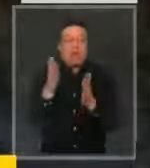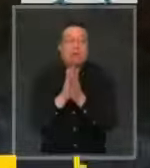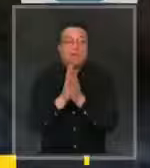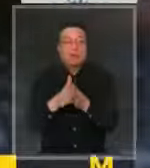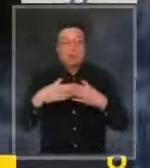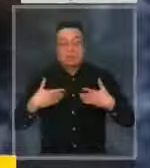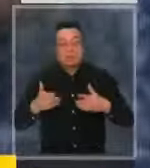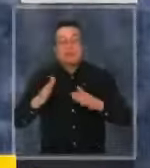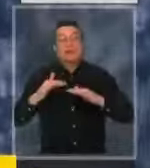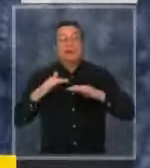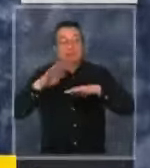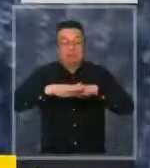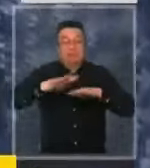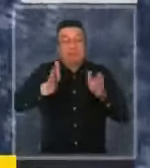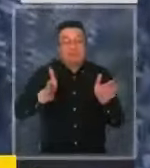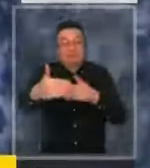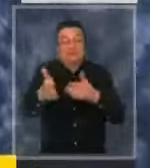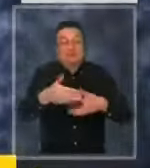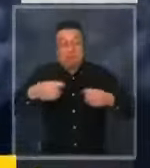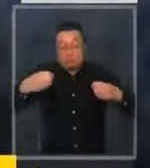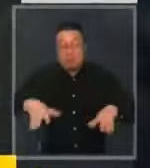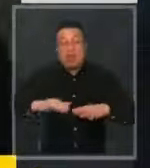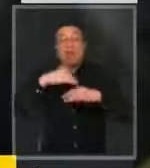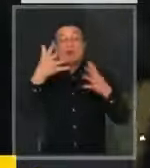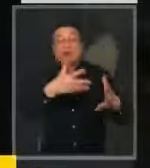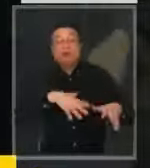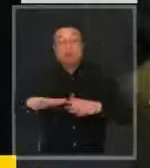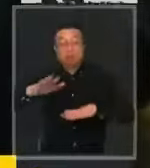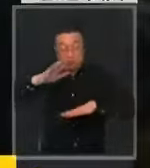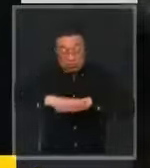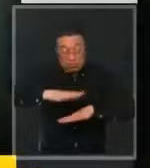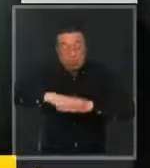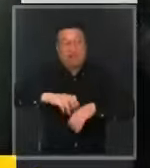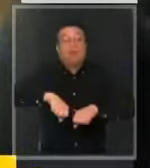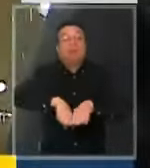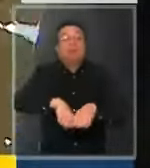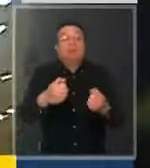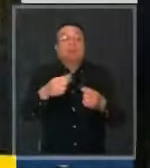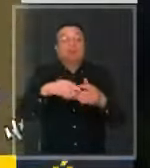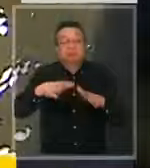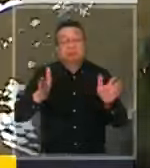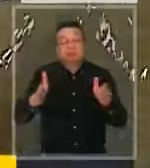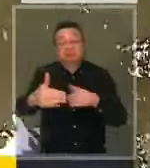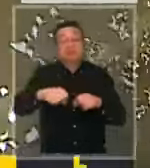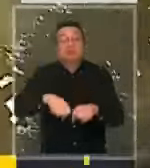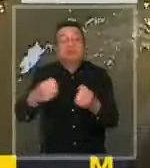cerámica, porque después que se acaba esto, usted pisa la cerámica, se quiebra,